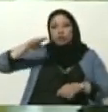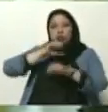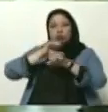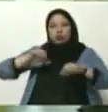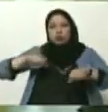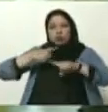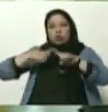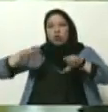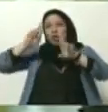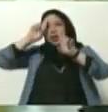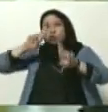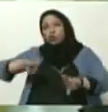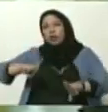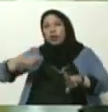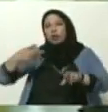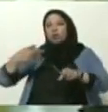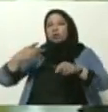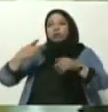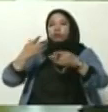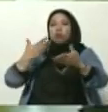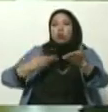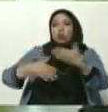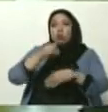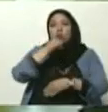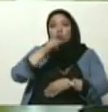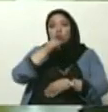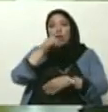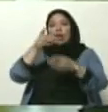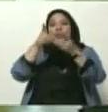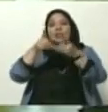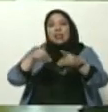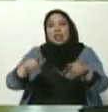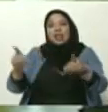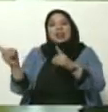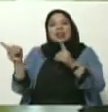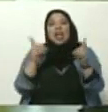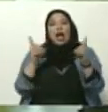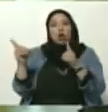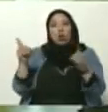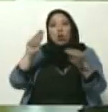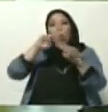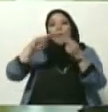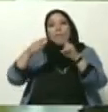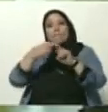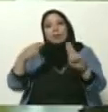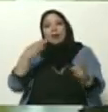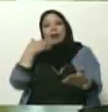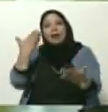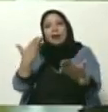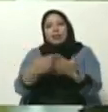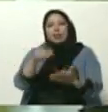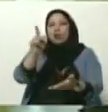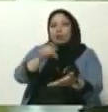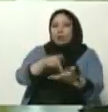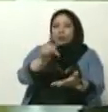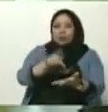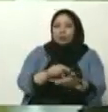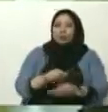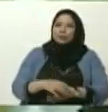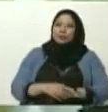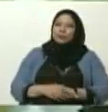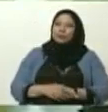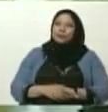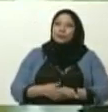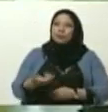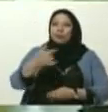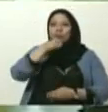los resultados de las conversaciones acerca de los diálogos de paz entre ambas partes. Agradecemos la presencia de la